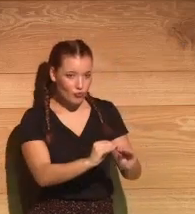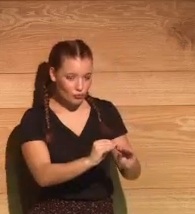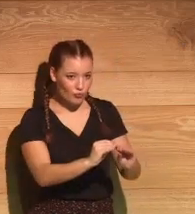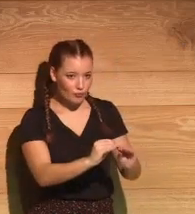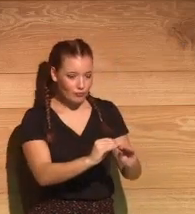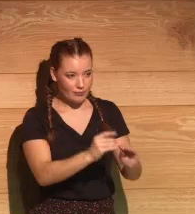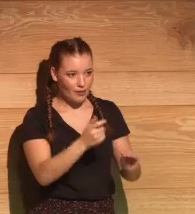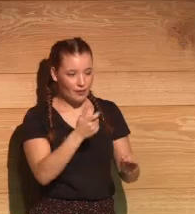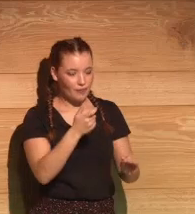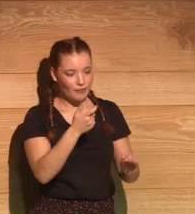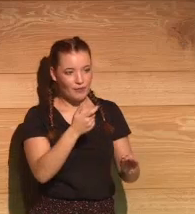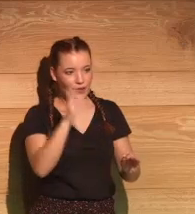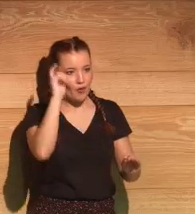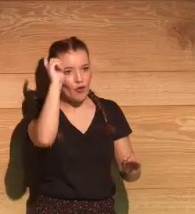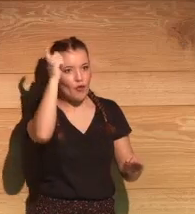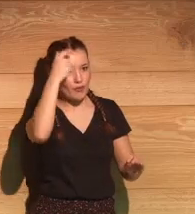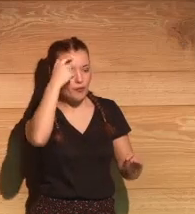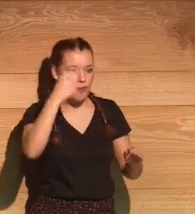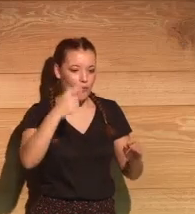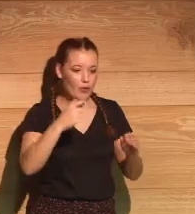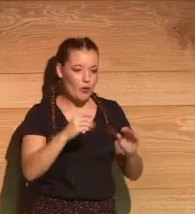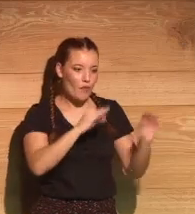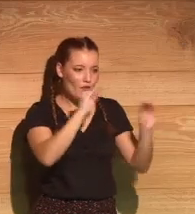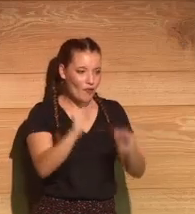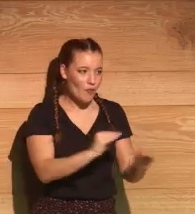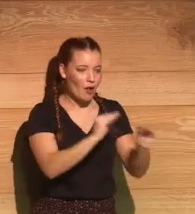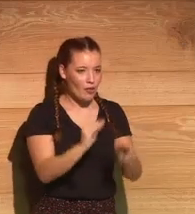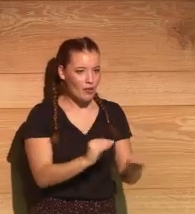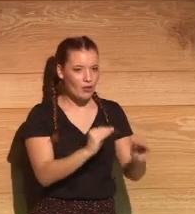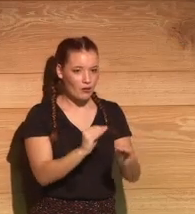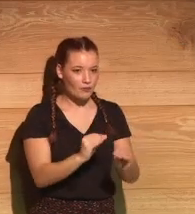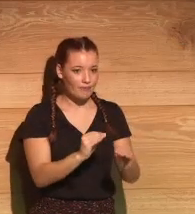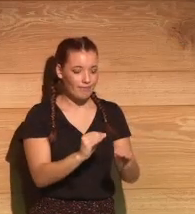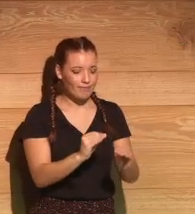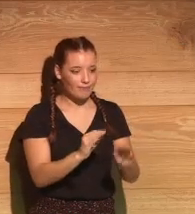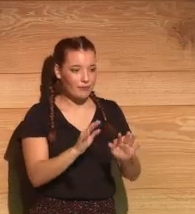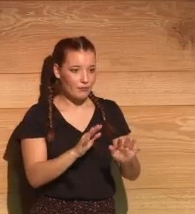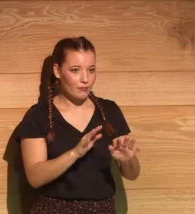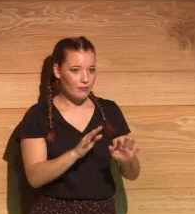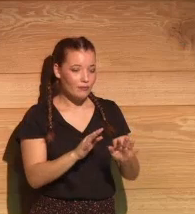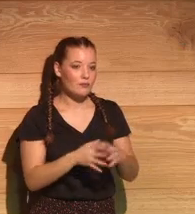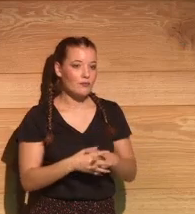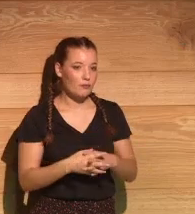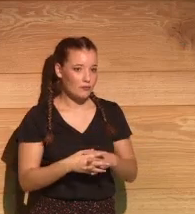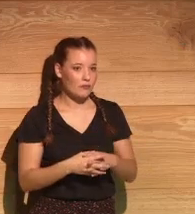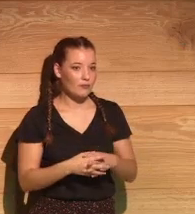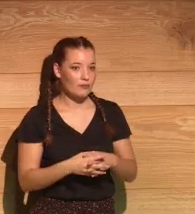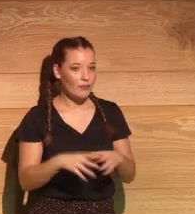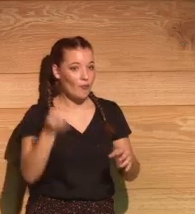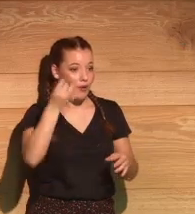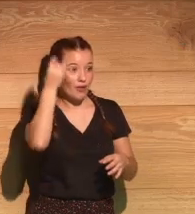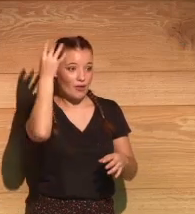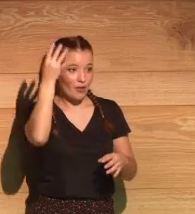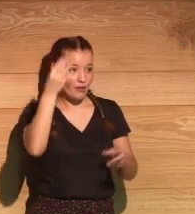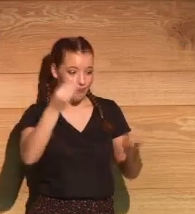de formación, en términos de qué es lo que se le considera o se le da como, digamos, como ideales